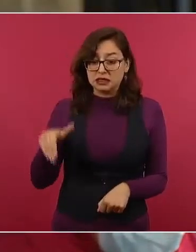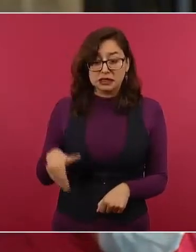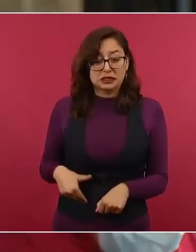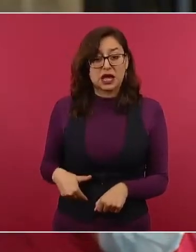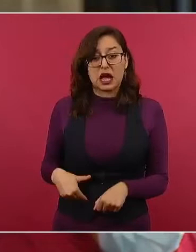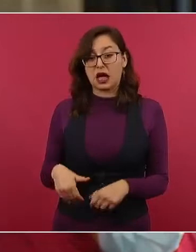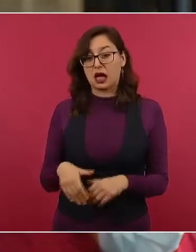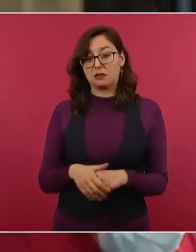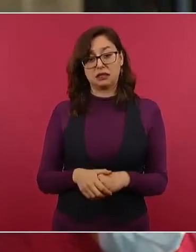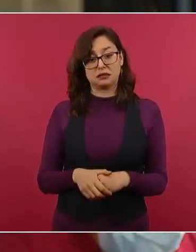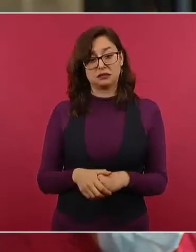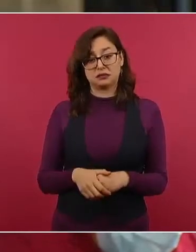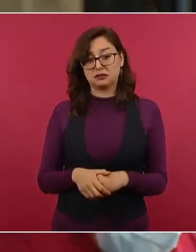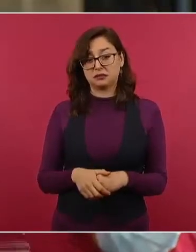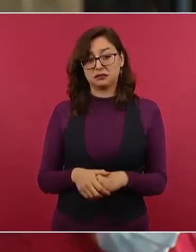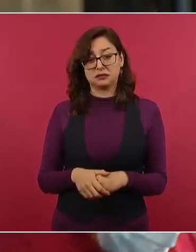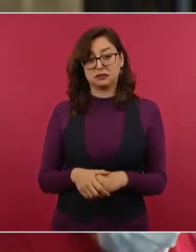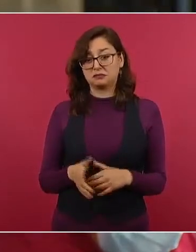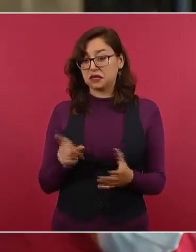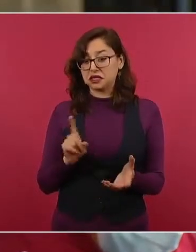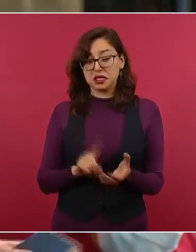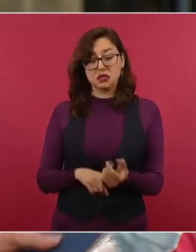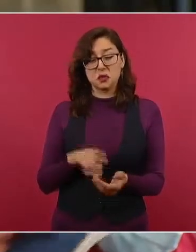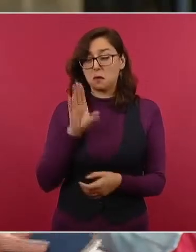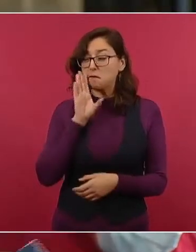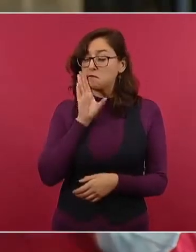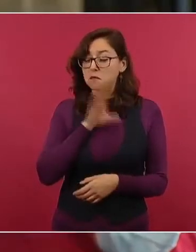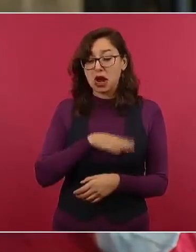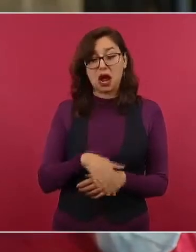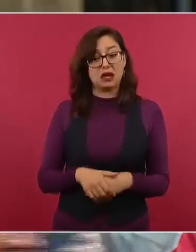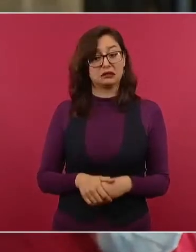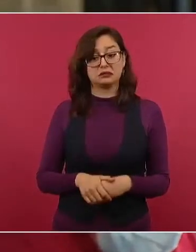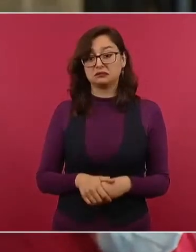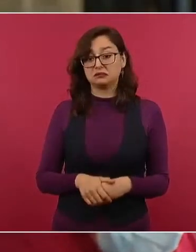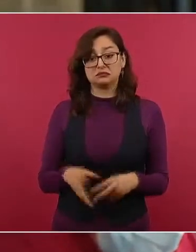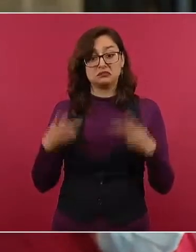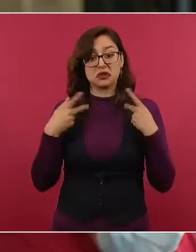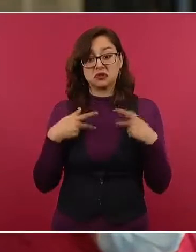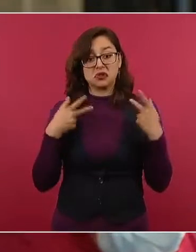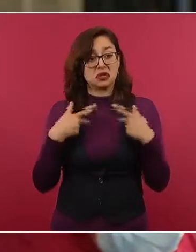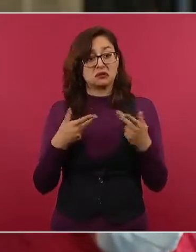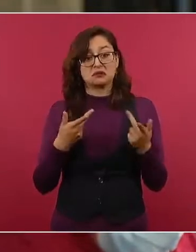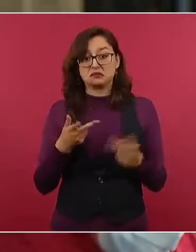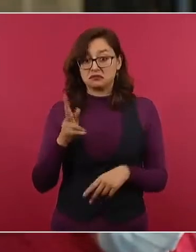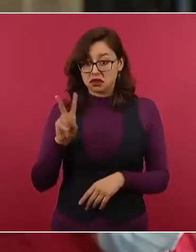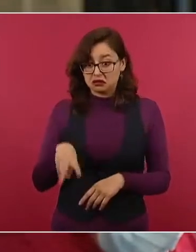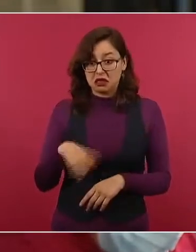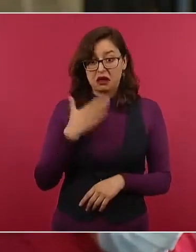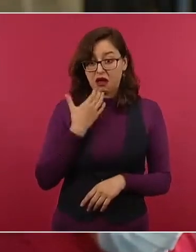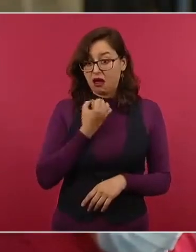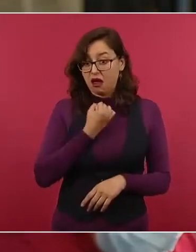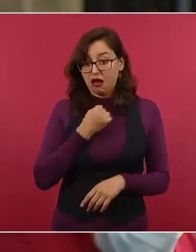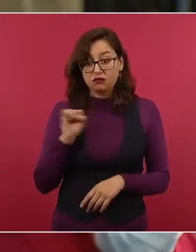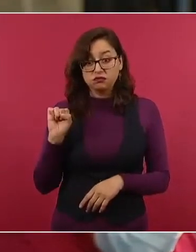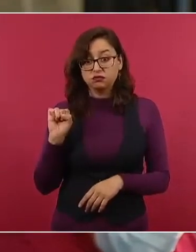suficientes cuidados, las atenciones, la capacidad. Son gente que va de la calle y los meten a trabajar por esa